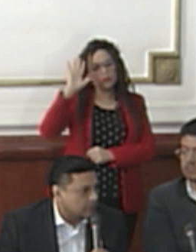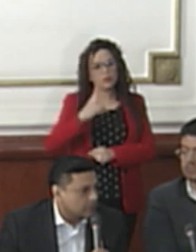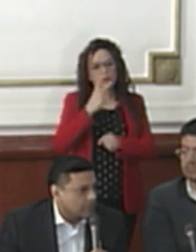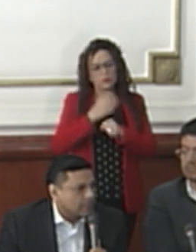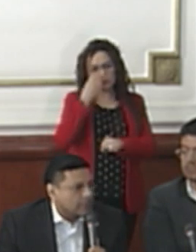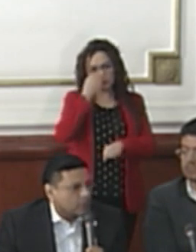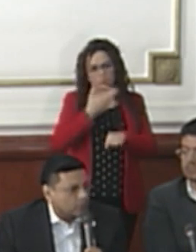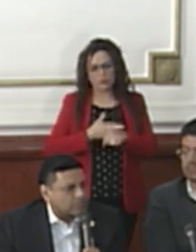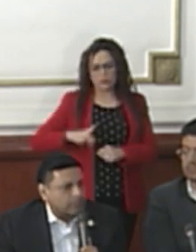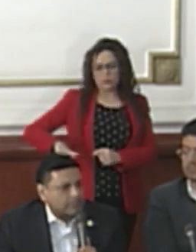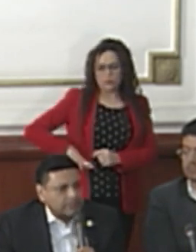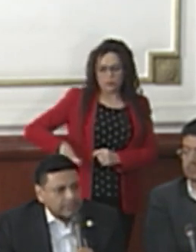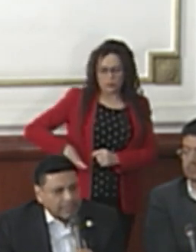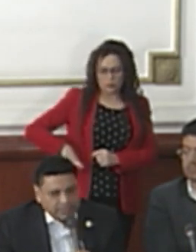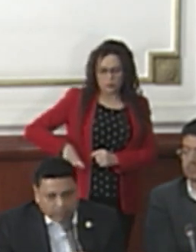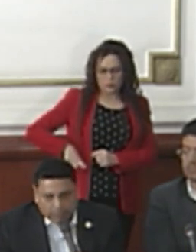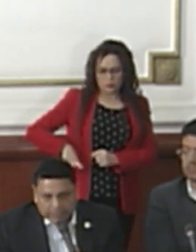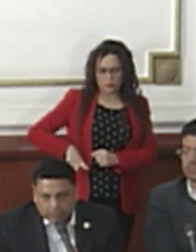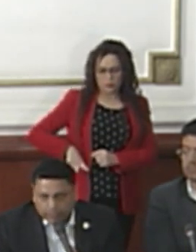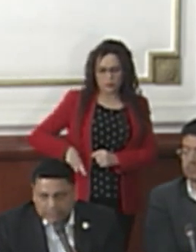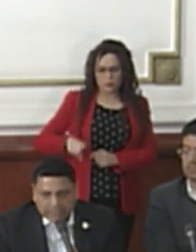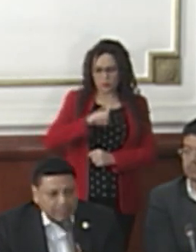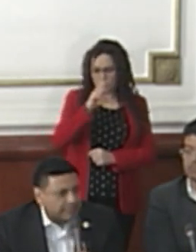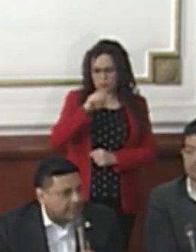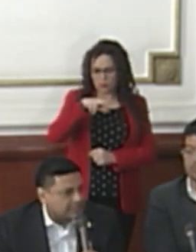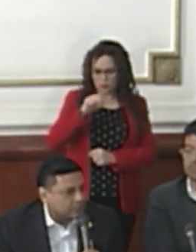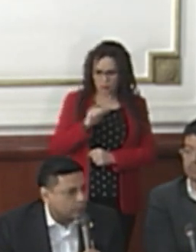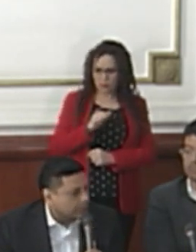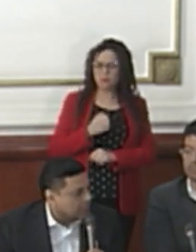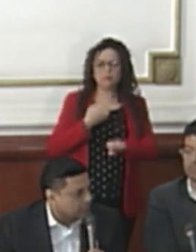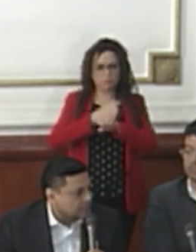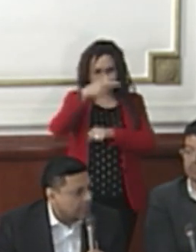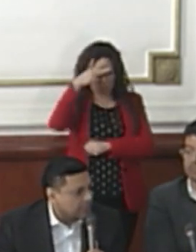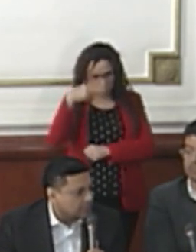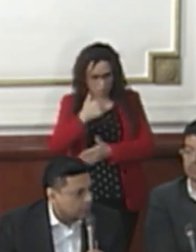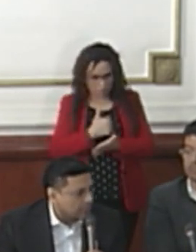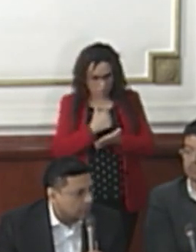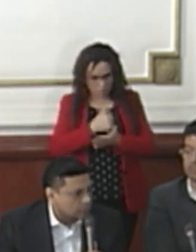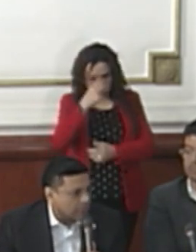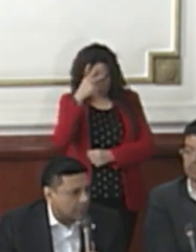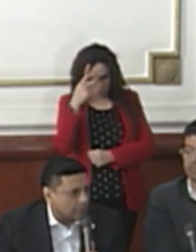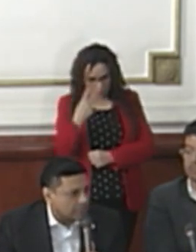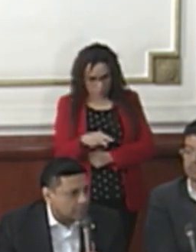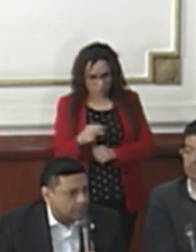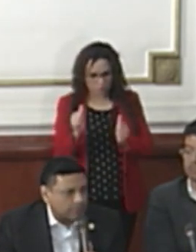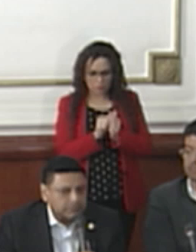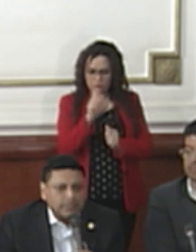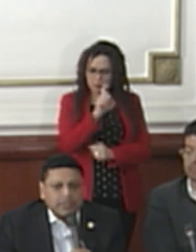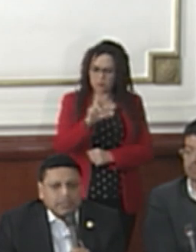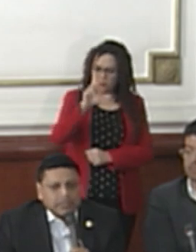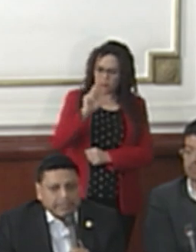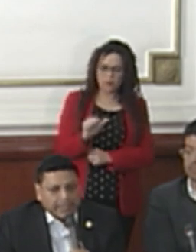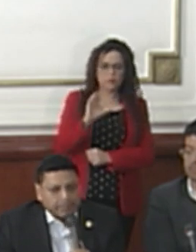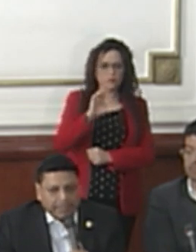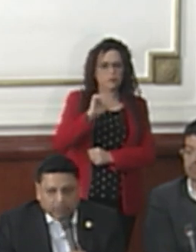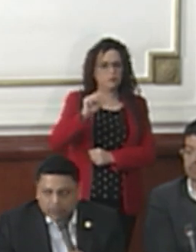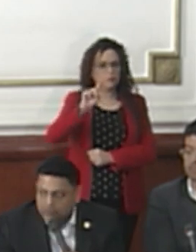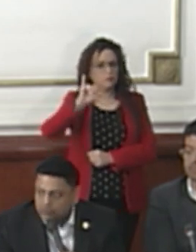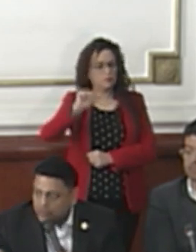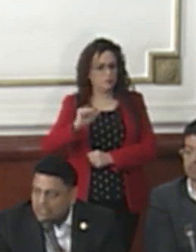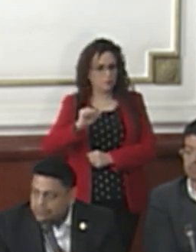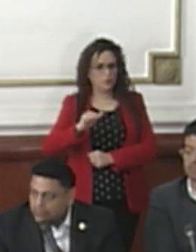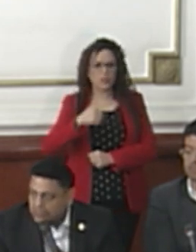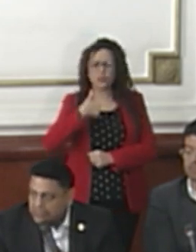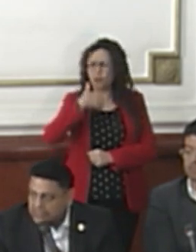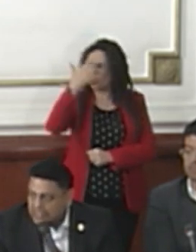gobierno justamente de la zona metropolitana y enlace gubernamental con la doctora Claudia Sheinbaum, y créanme que conozco